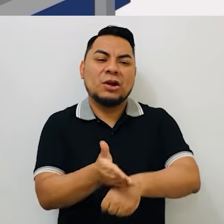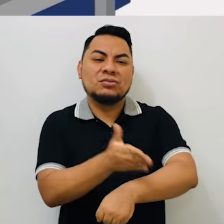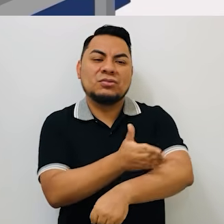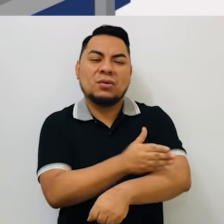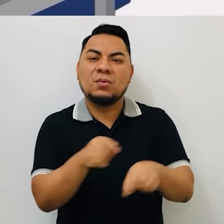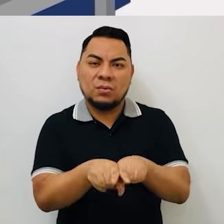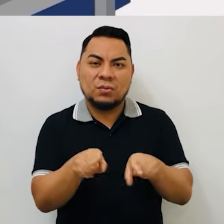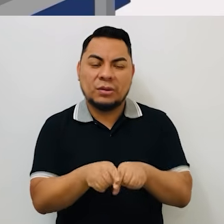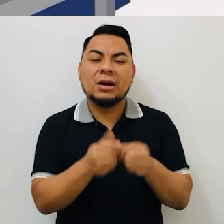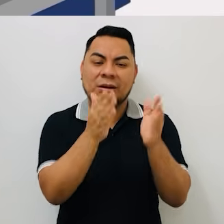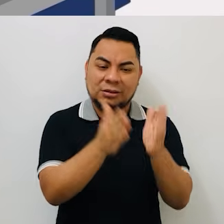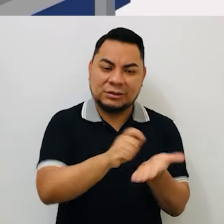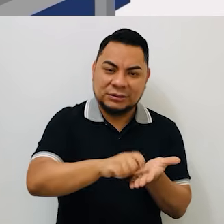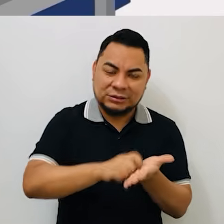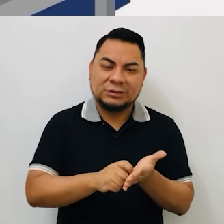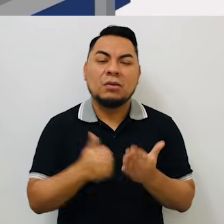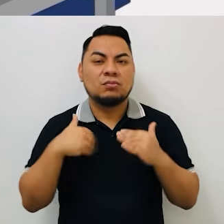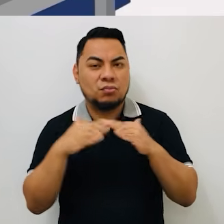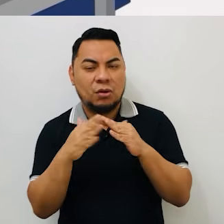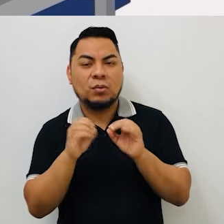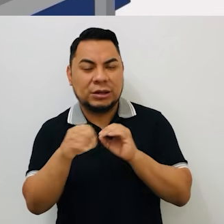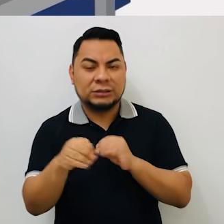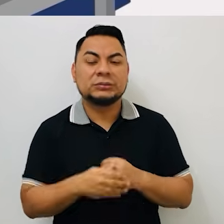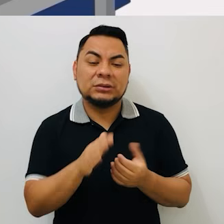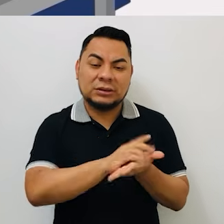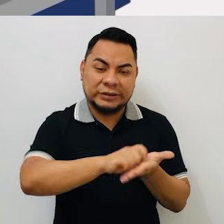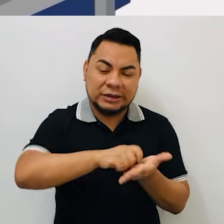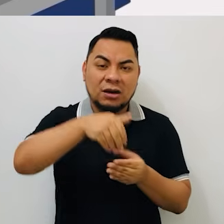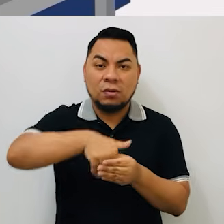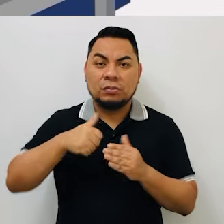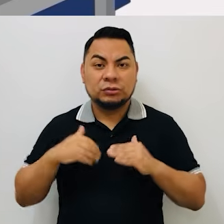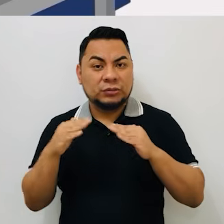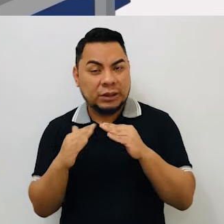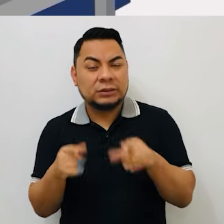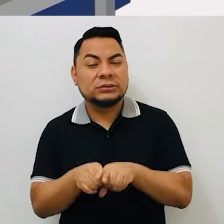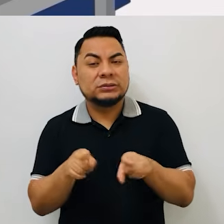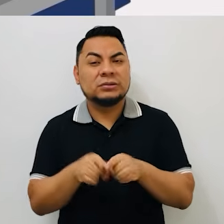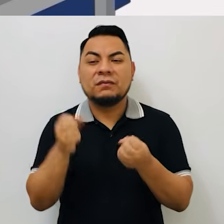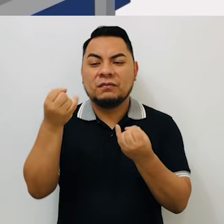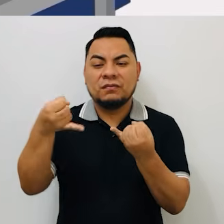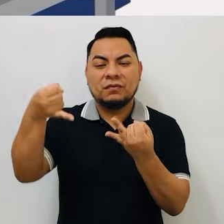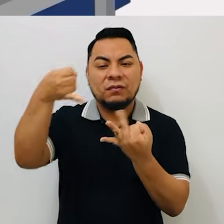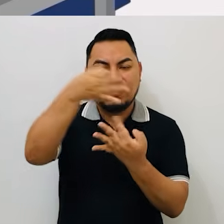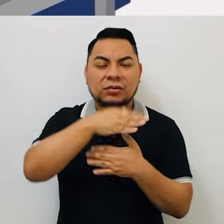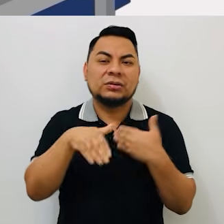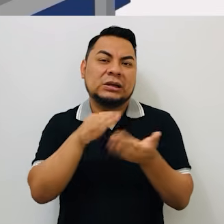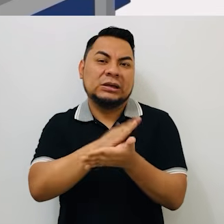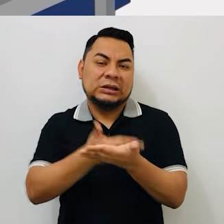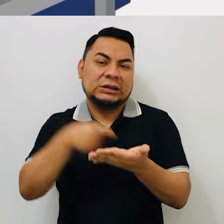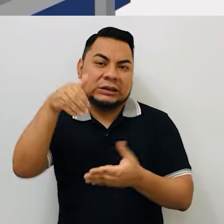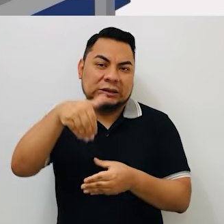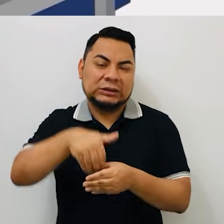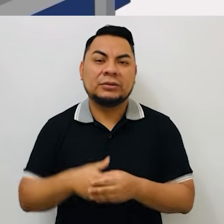mismo procedimiento, pero con las cédulas, la hoja borrador, las actas electorales municipales y demás documentos